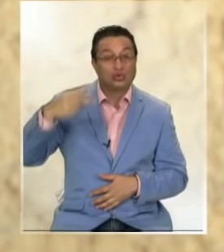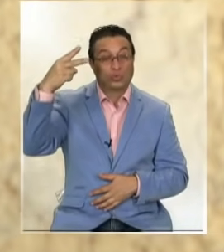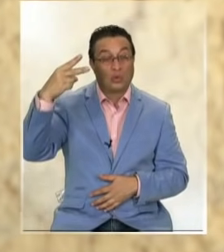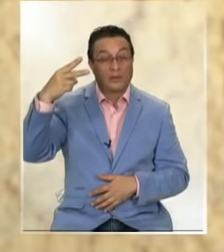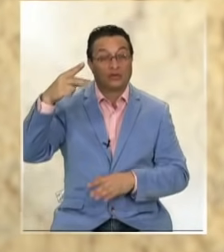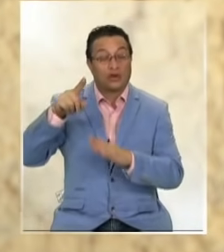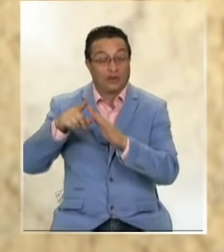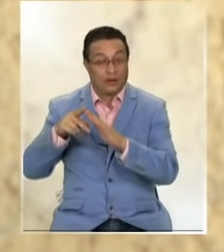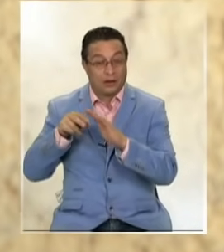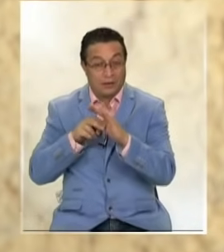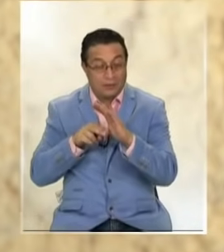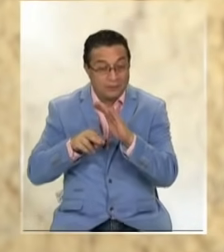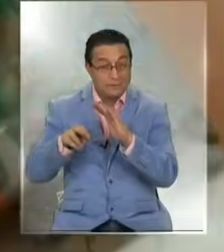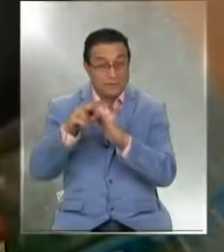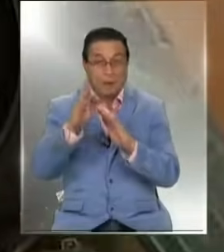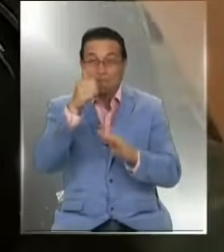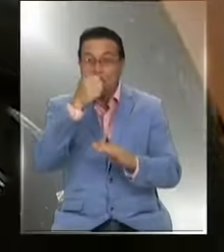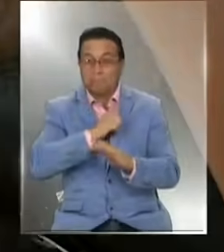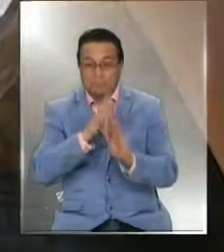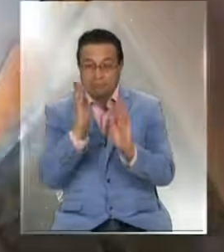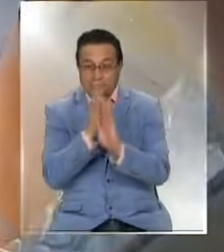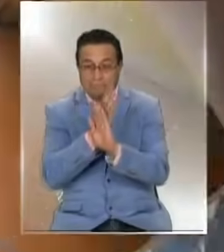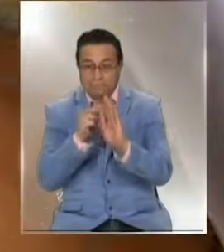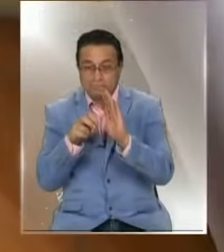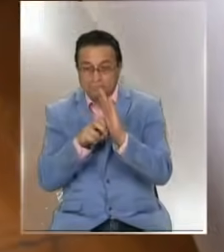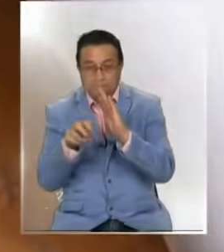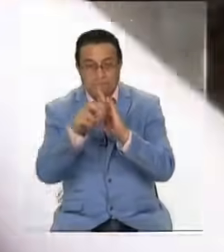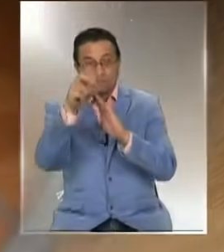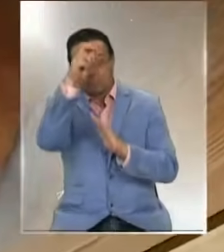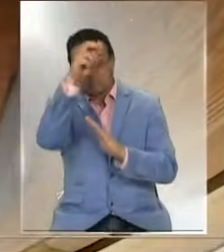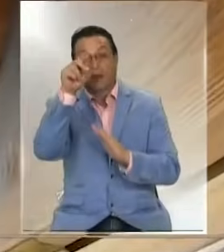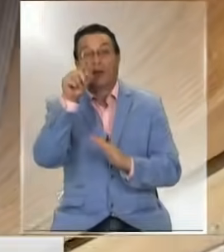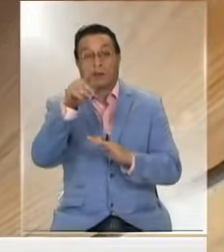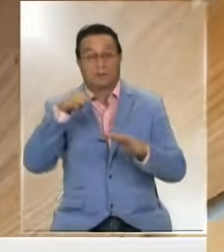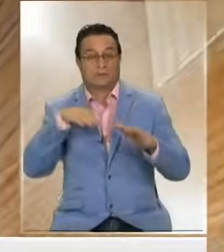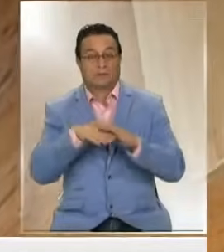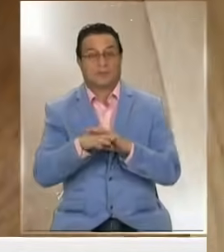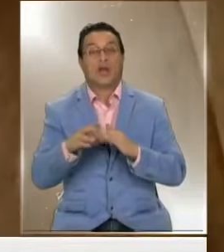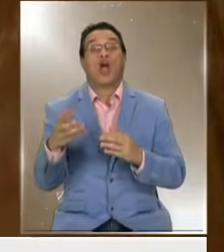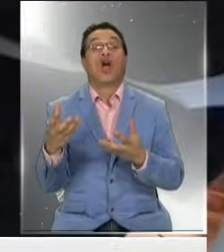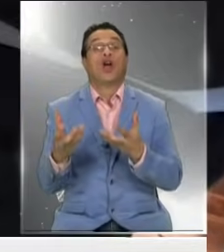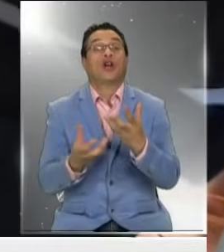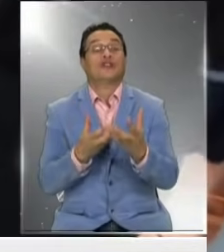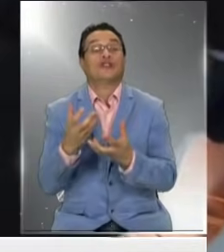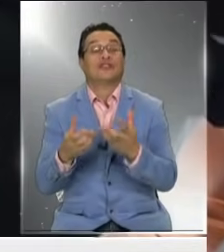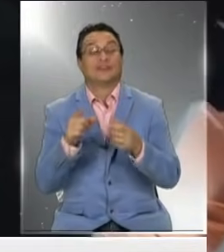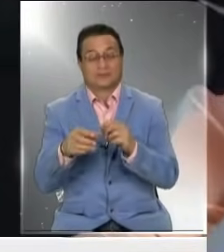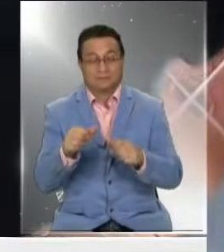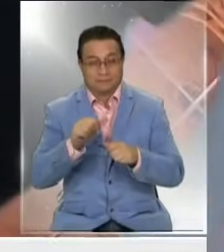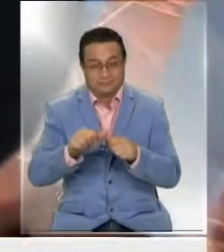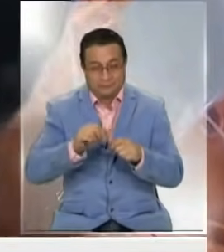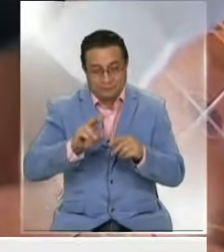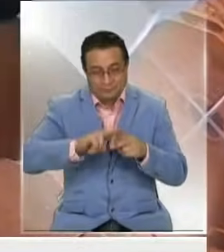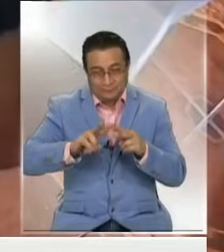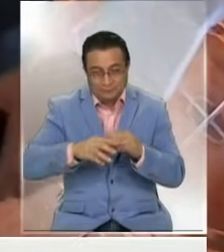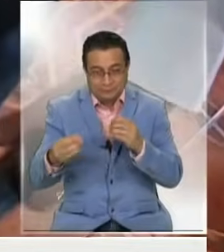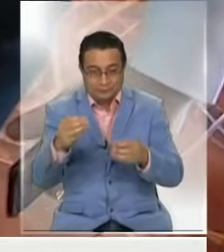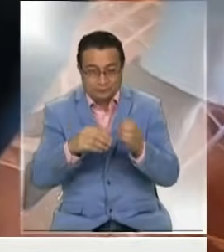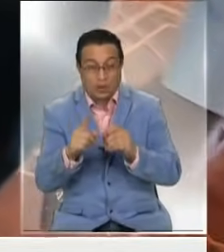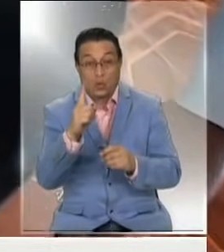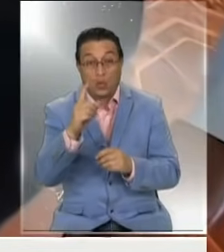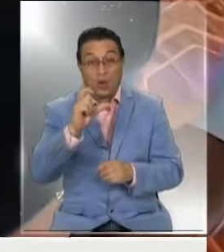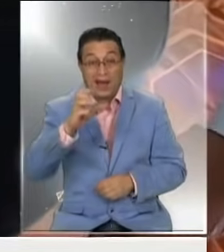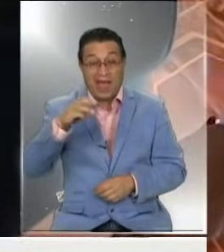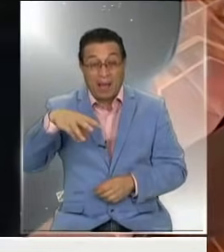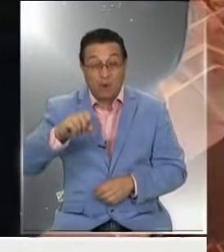entrada cubierta, que en el lugar era donde mantenía la cocina donde se generaba este tipo de estupefacientes. Un gramo de Tusi